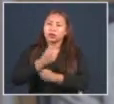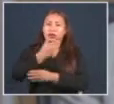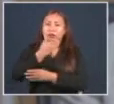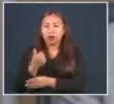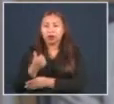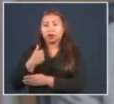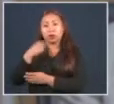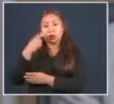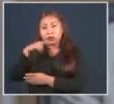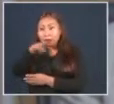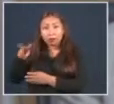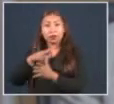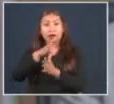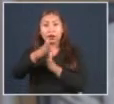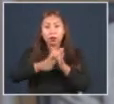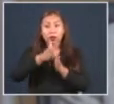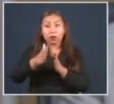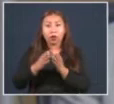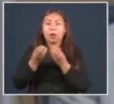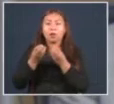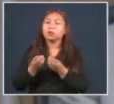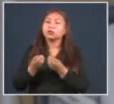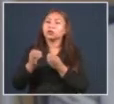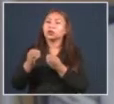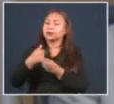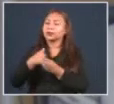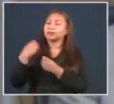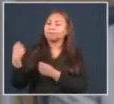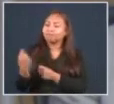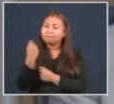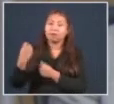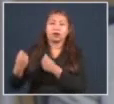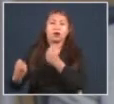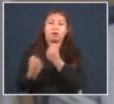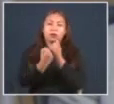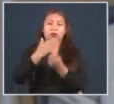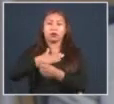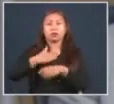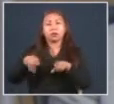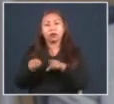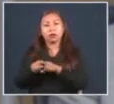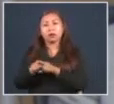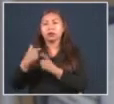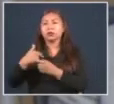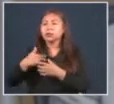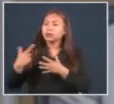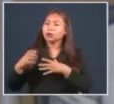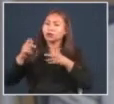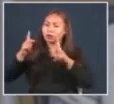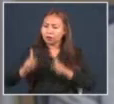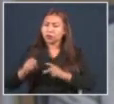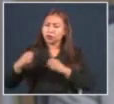ciudad, yo quisiera que ustedes fueran, la mayoría de mi ciudad va a mí. Mi ciudad va a mí porque sabe que soy un guerrero en los